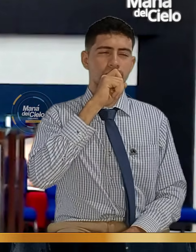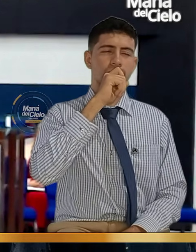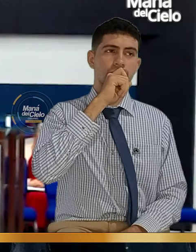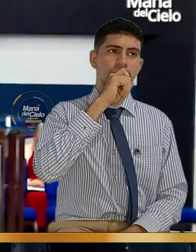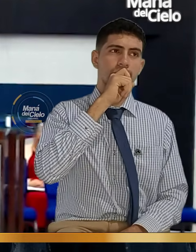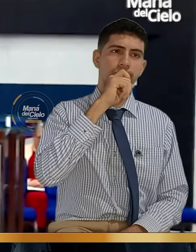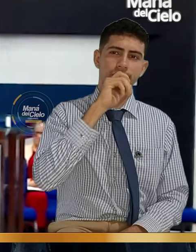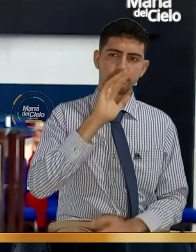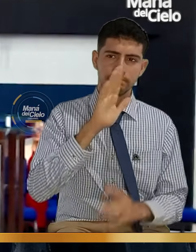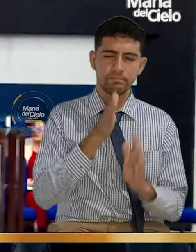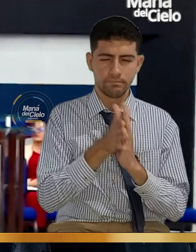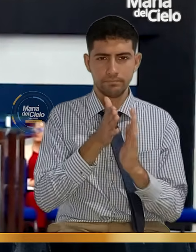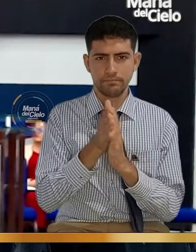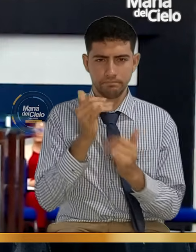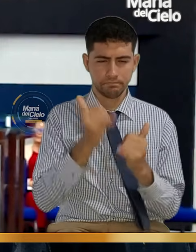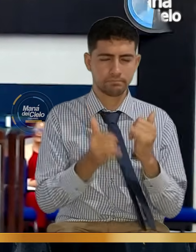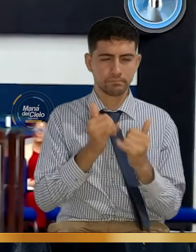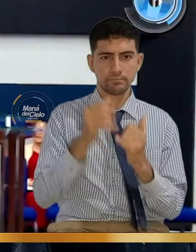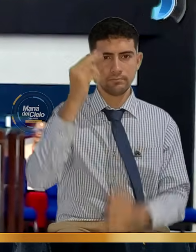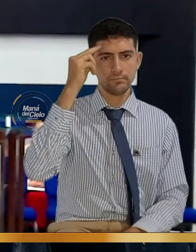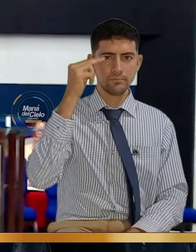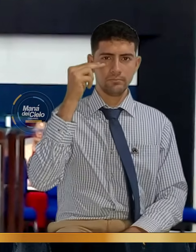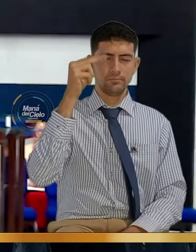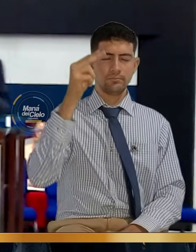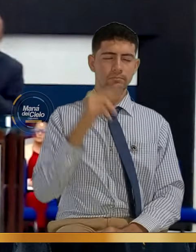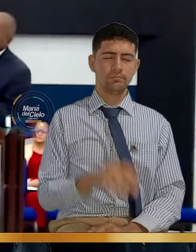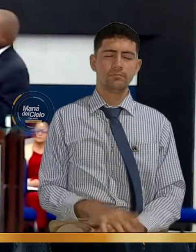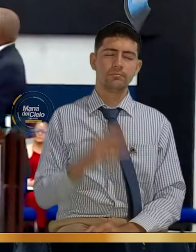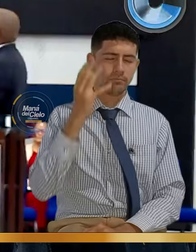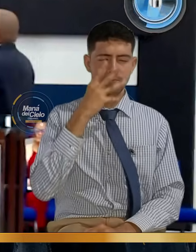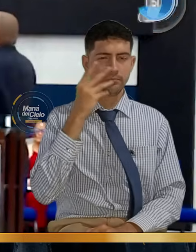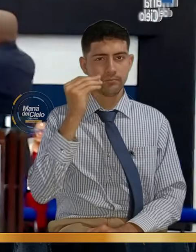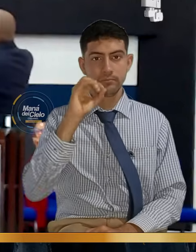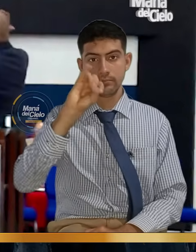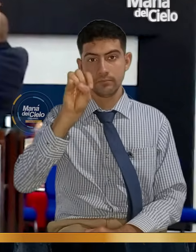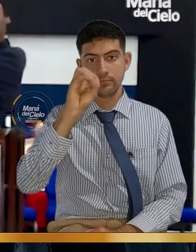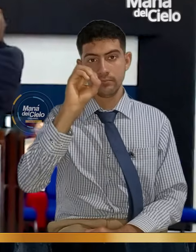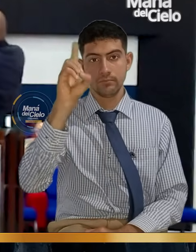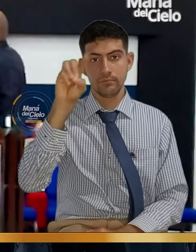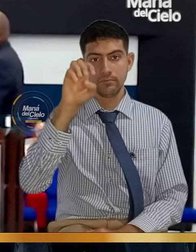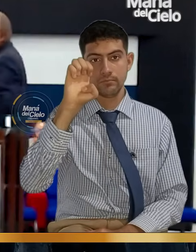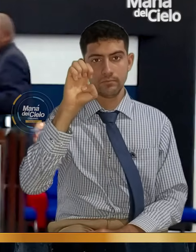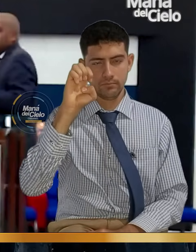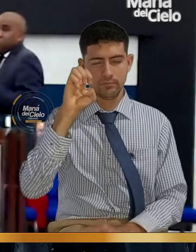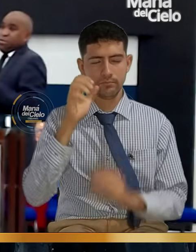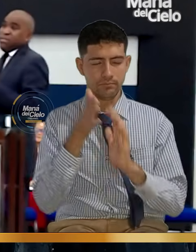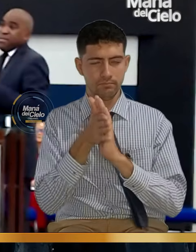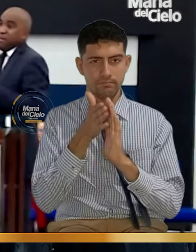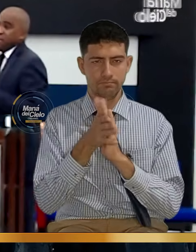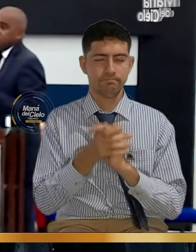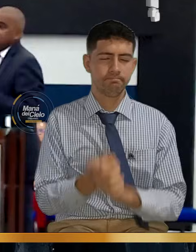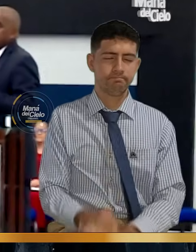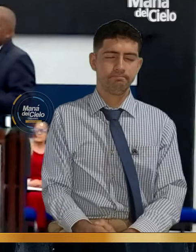Amén. San Juan 5:39. Ah, qué lindo esta historia, hermano. Escudriñar. Les invito,